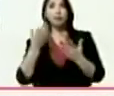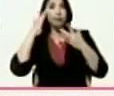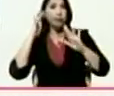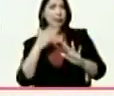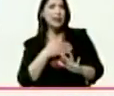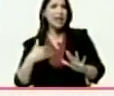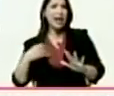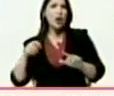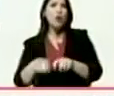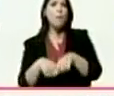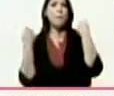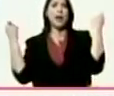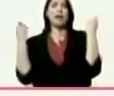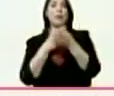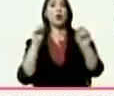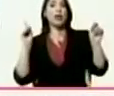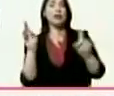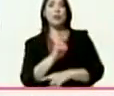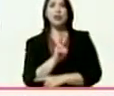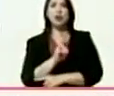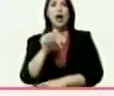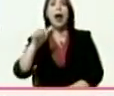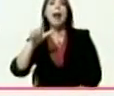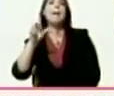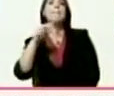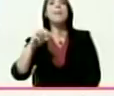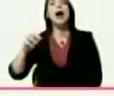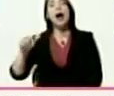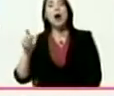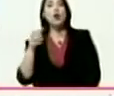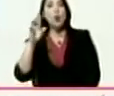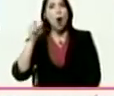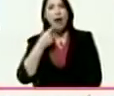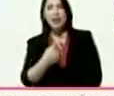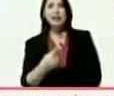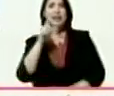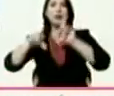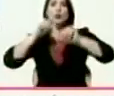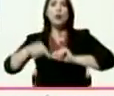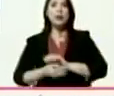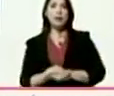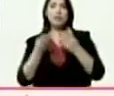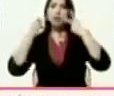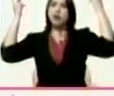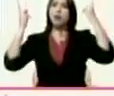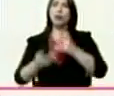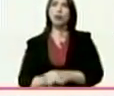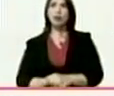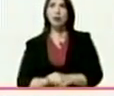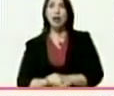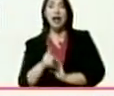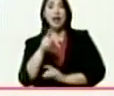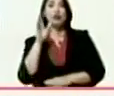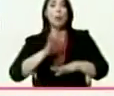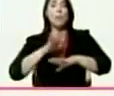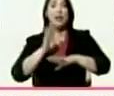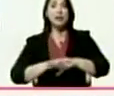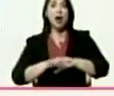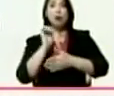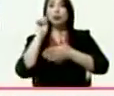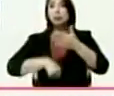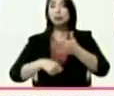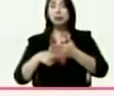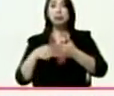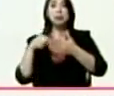malograr la democracia venezolana, como es Almagro, a decir en su cuenta Twitter, en redes, que eso había ocurrido sin que hubiese habido